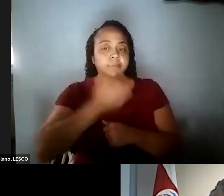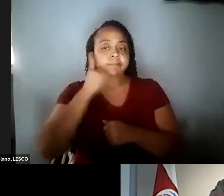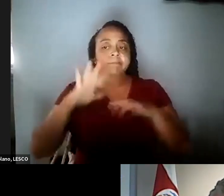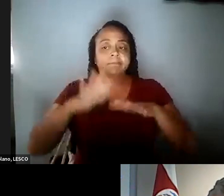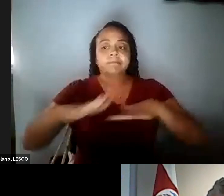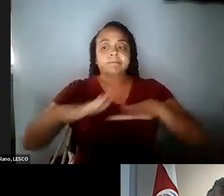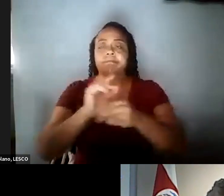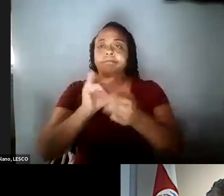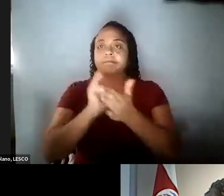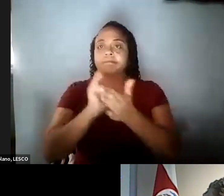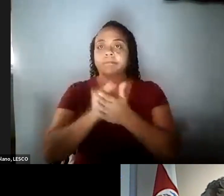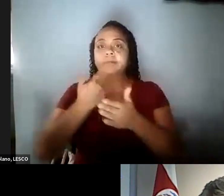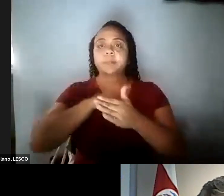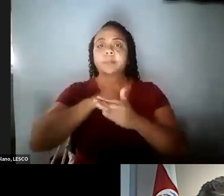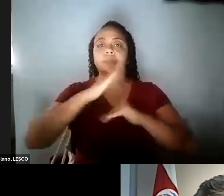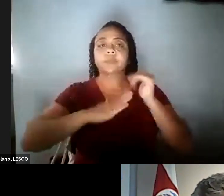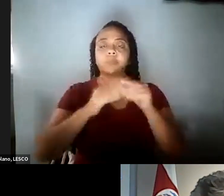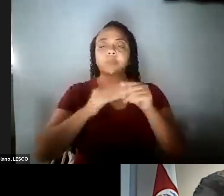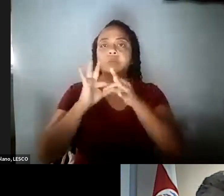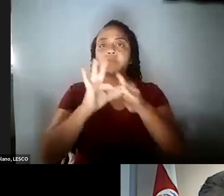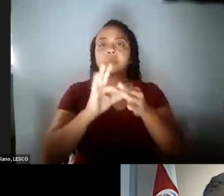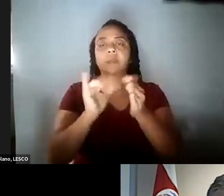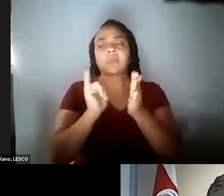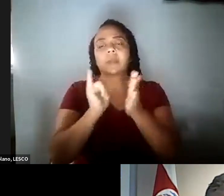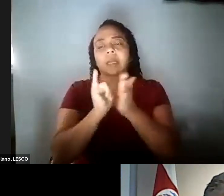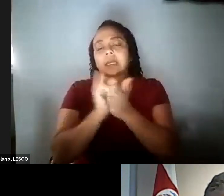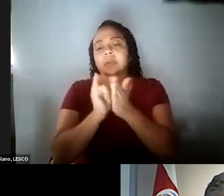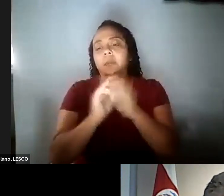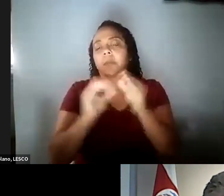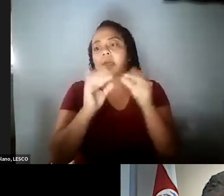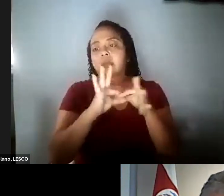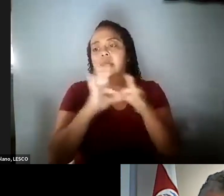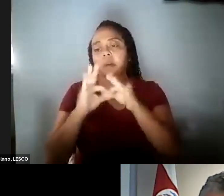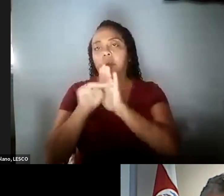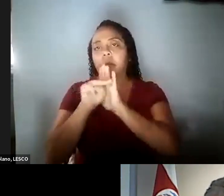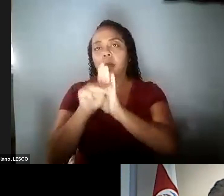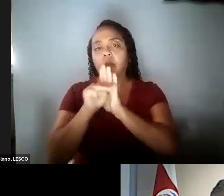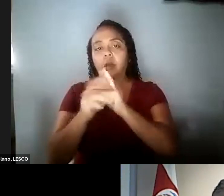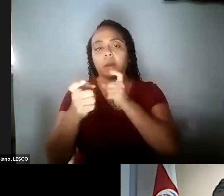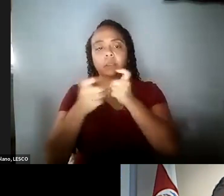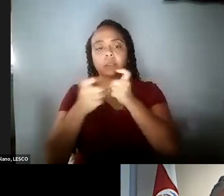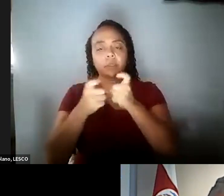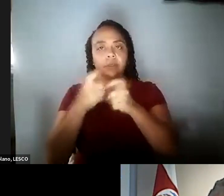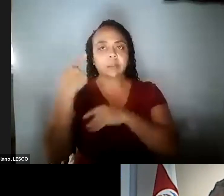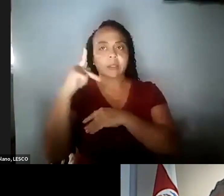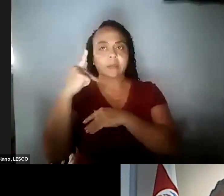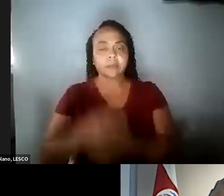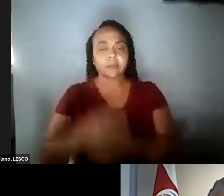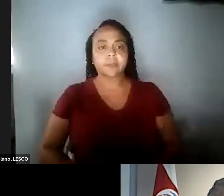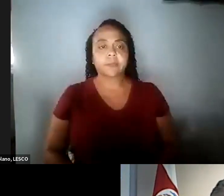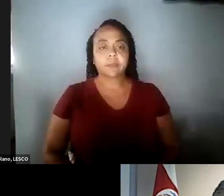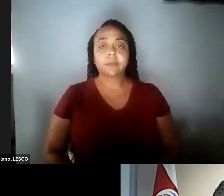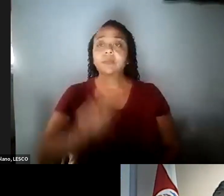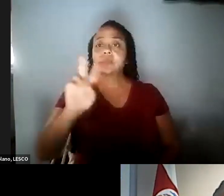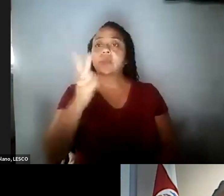esa medida hacemos construcción conjunta eso está muchísimo más cercano a un modelo de gestión integral de riesgo el segundo orden de